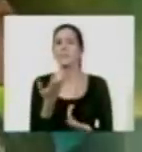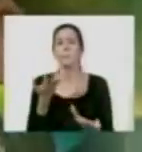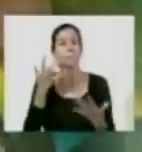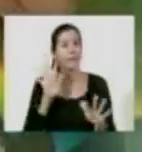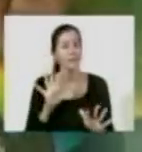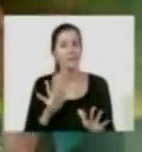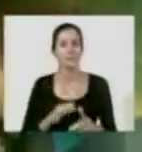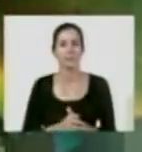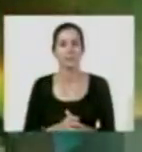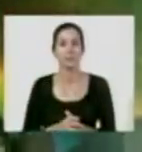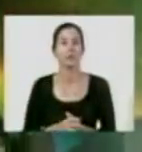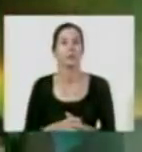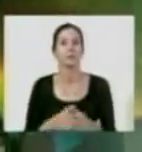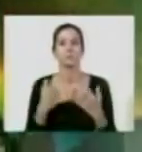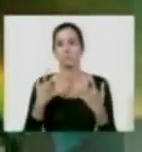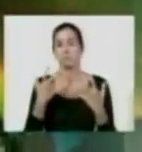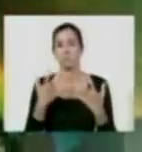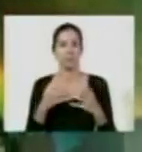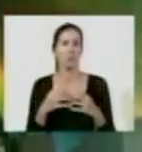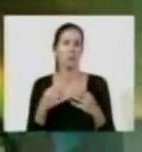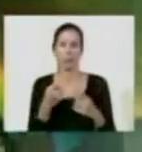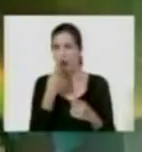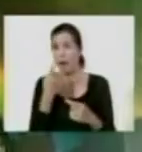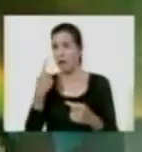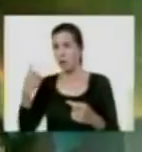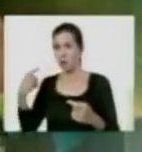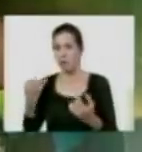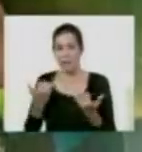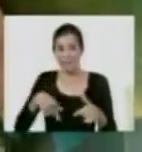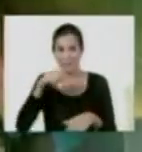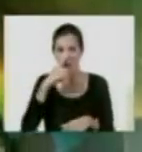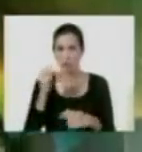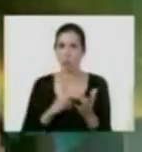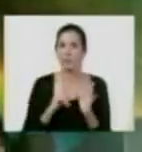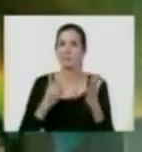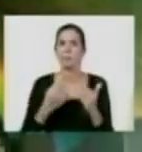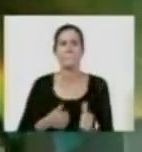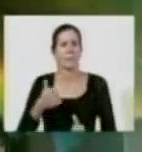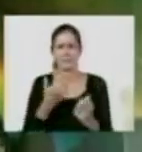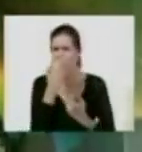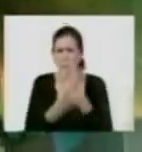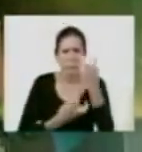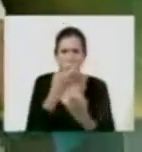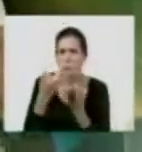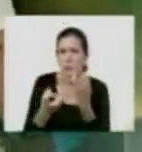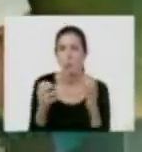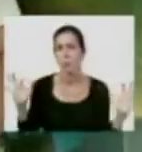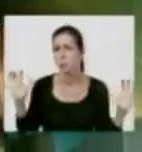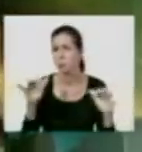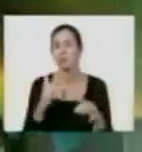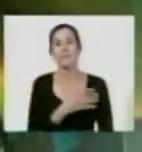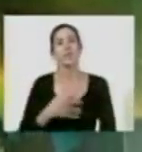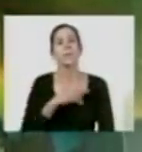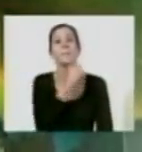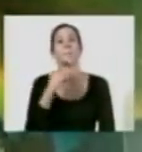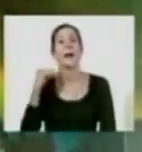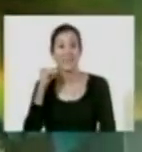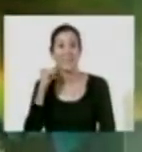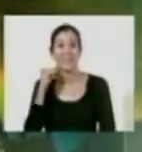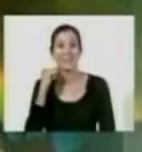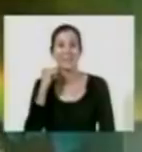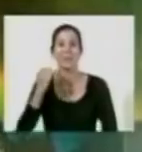un número mucho mayor de los que ha habido en ocasiones anteriores, justamente por caer un fin de semana. Yo creo que el padre Rojas nos dé